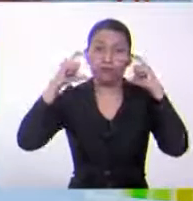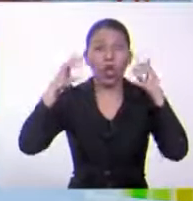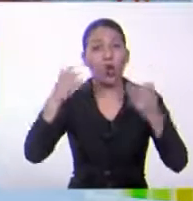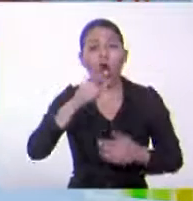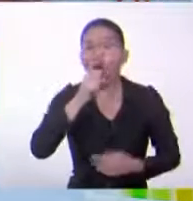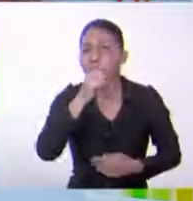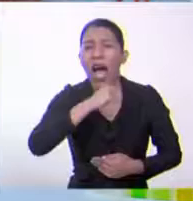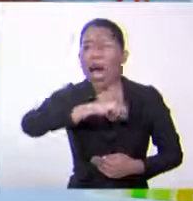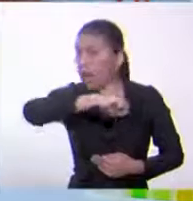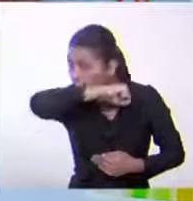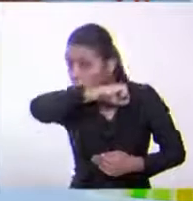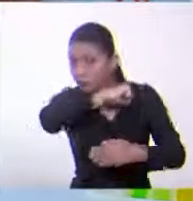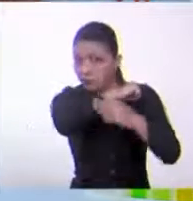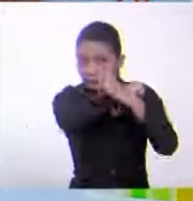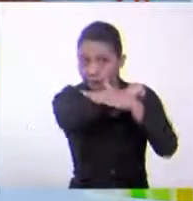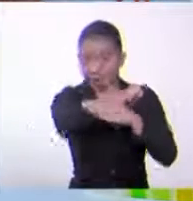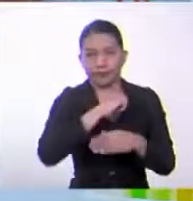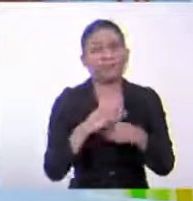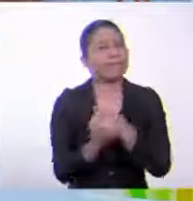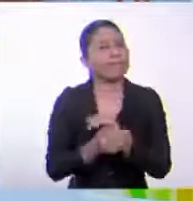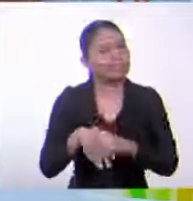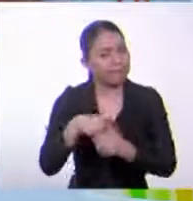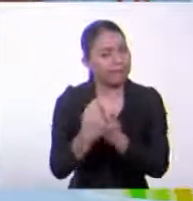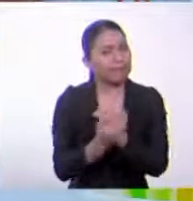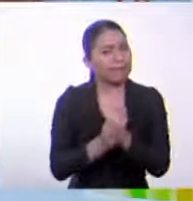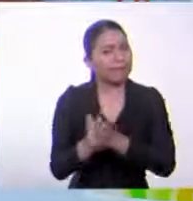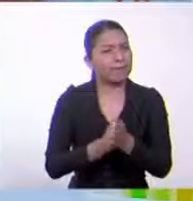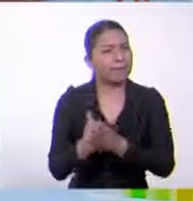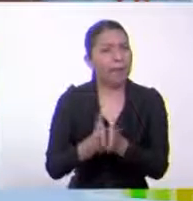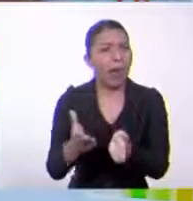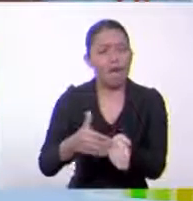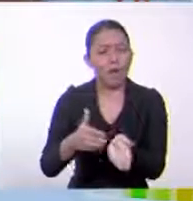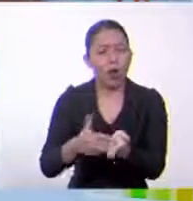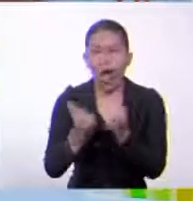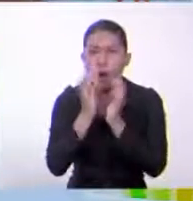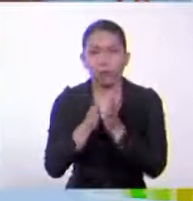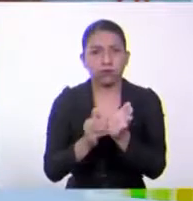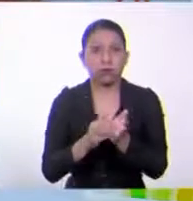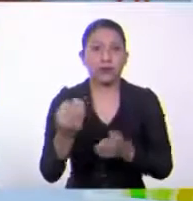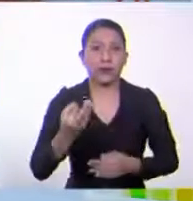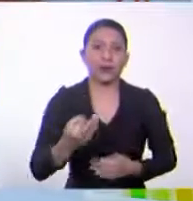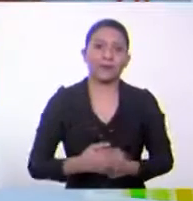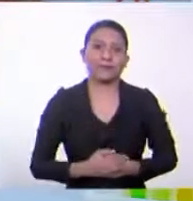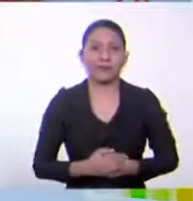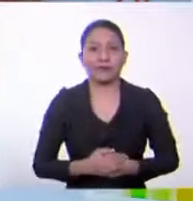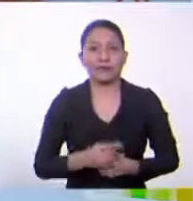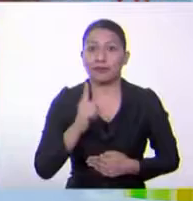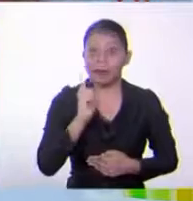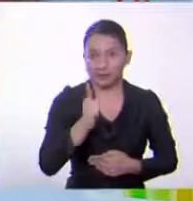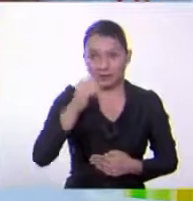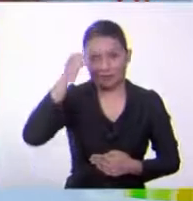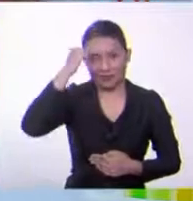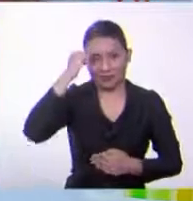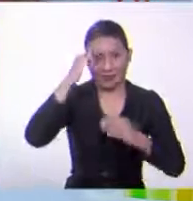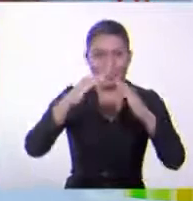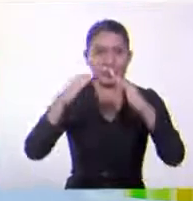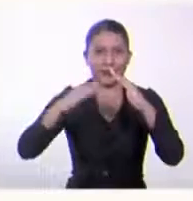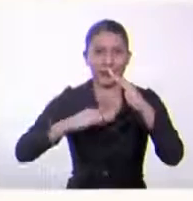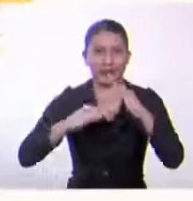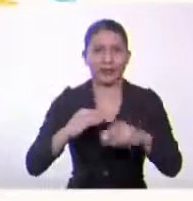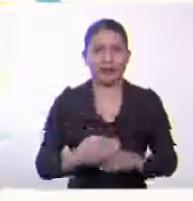toser y estornudar y lávate muy bien las manos con agua y con mucho jabón. Y sobre todo, aprendamos en casa.